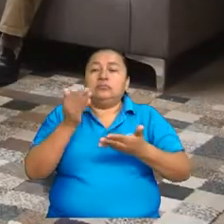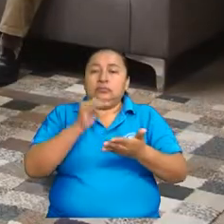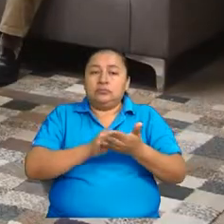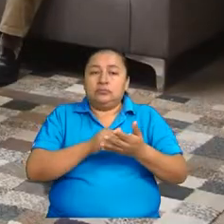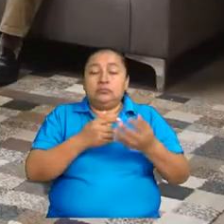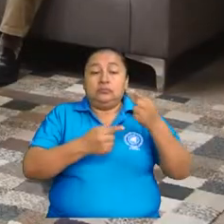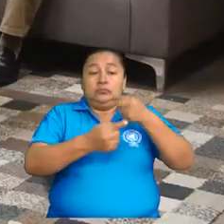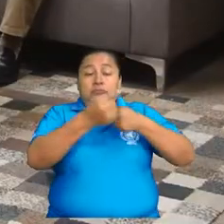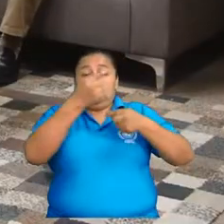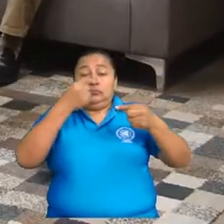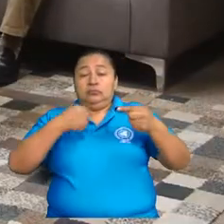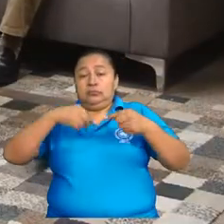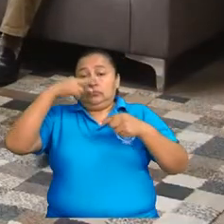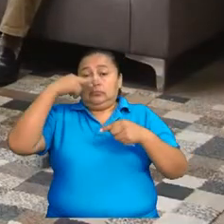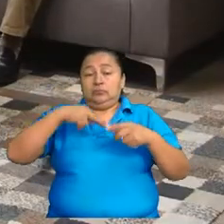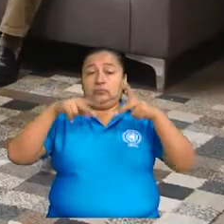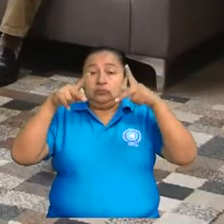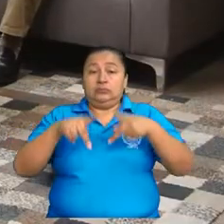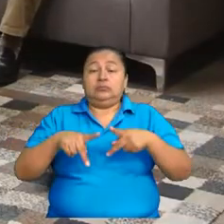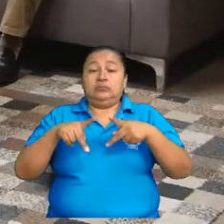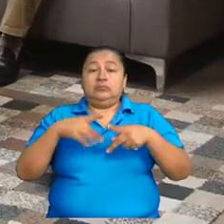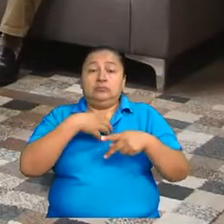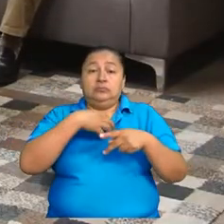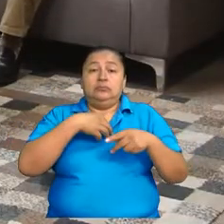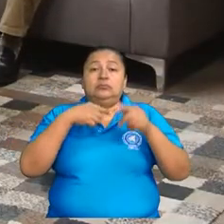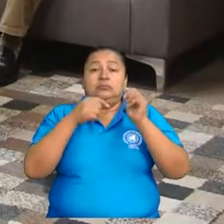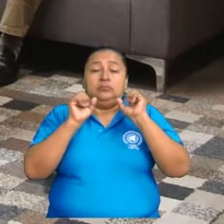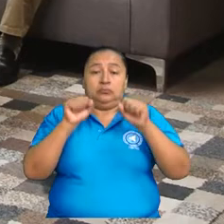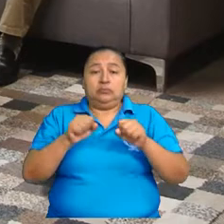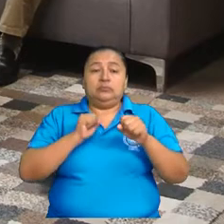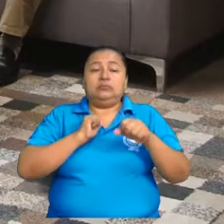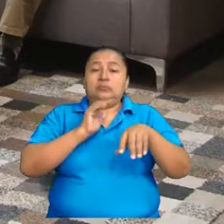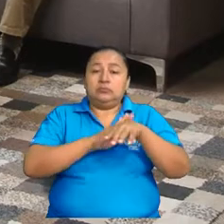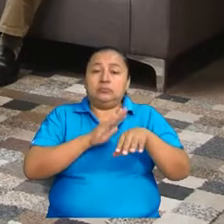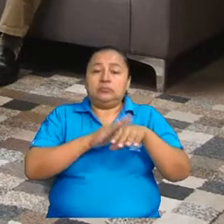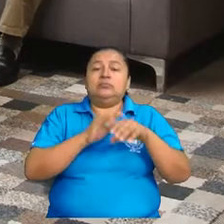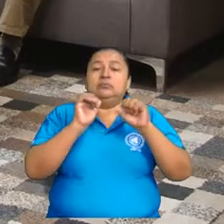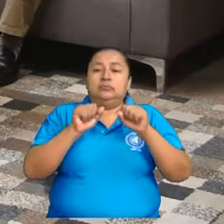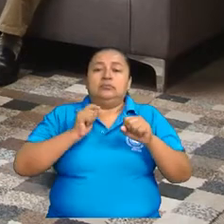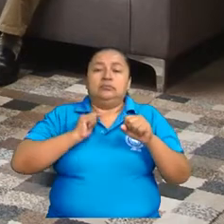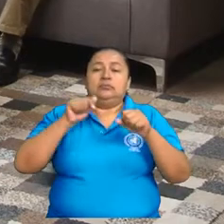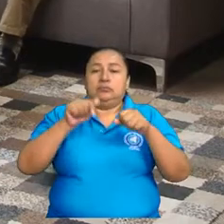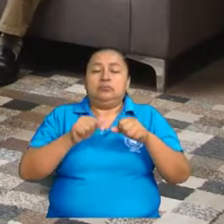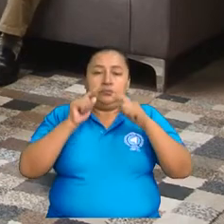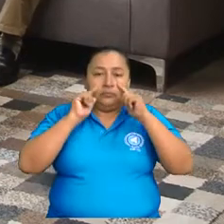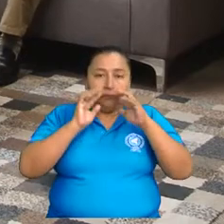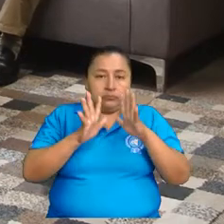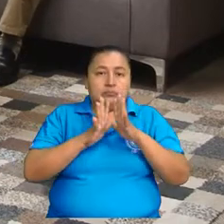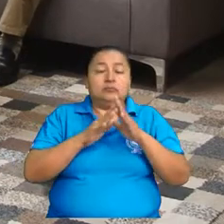la responsabilidad ciudadana, ¿no? De que pueda la persona cumplir con ese resguardo